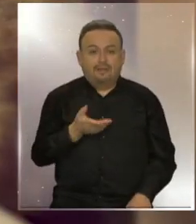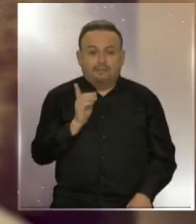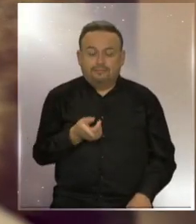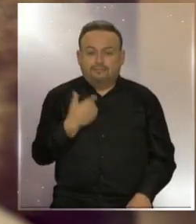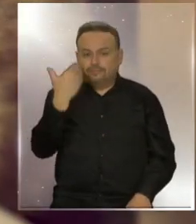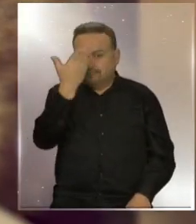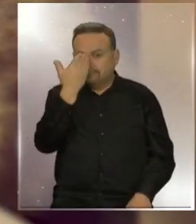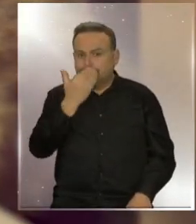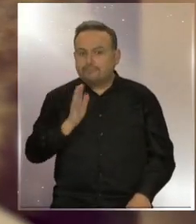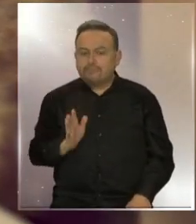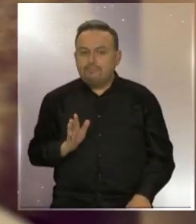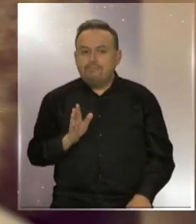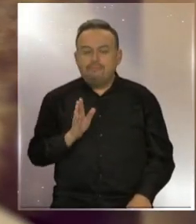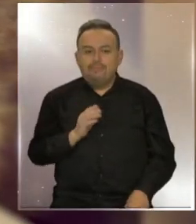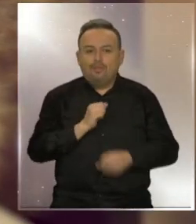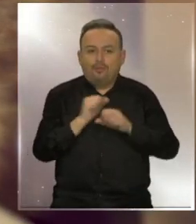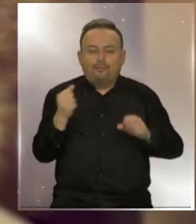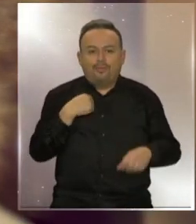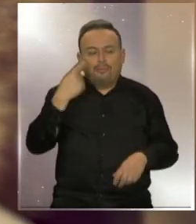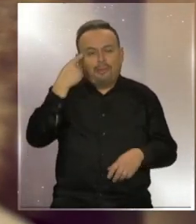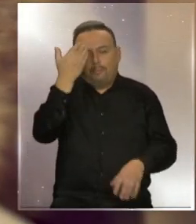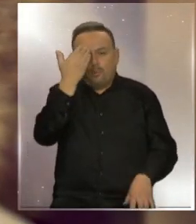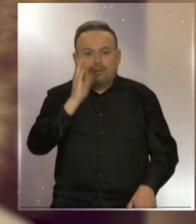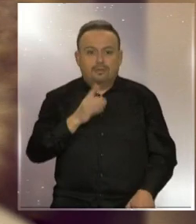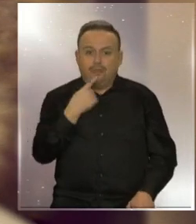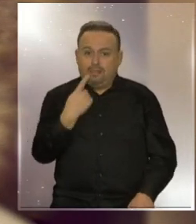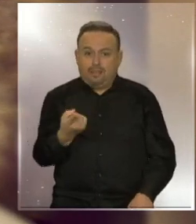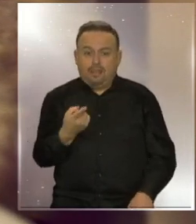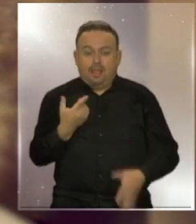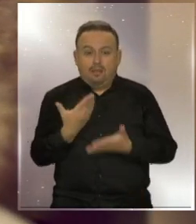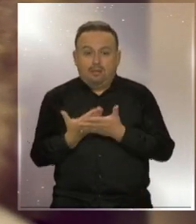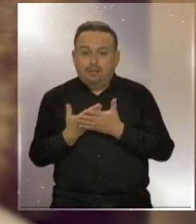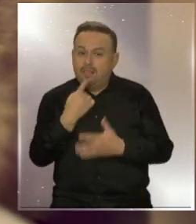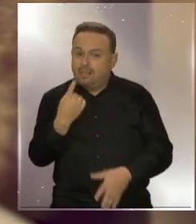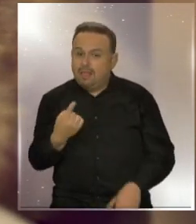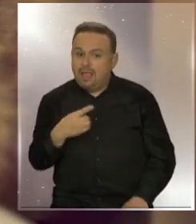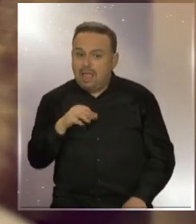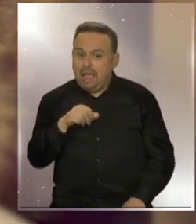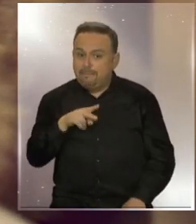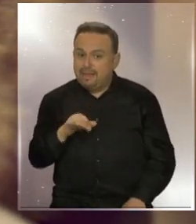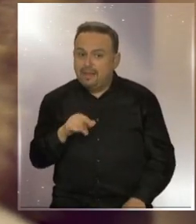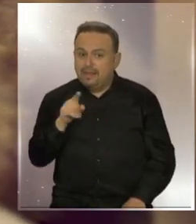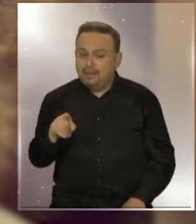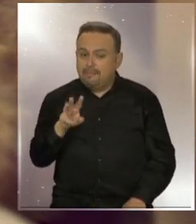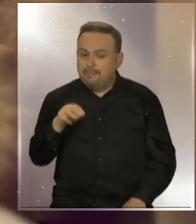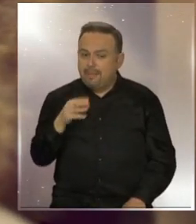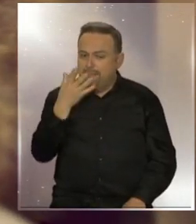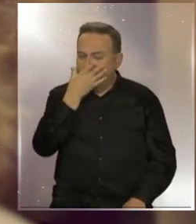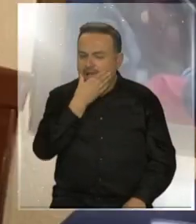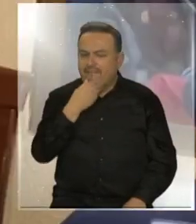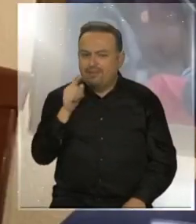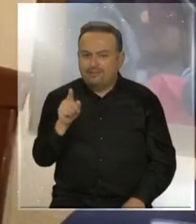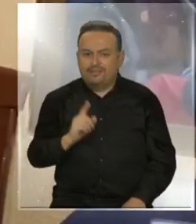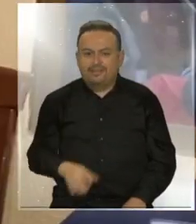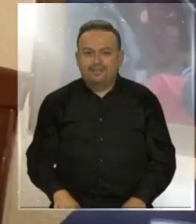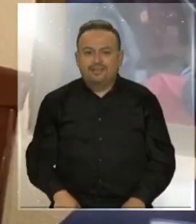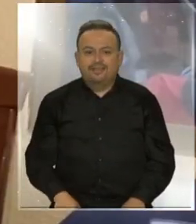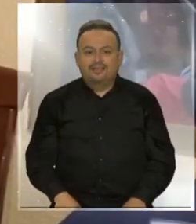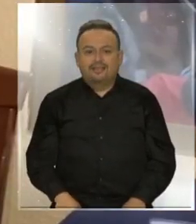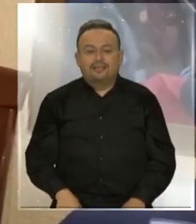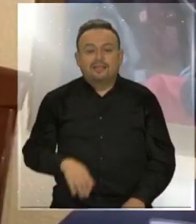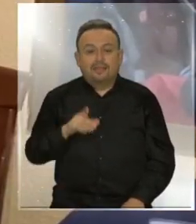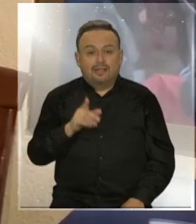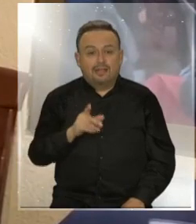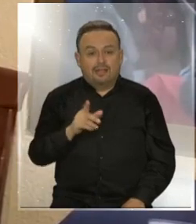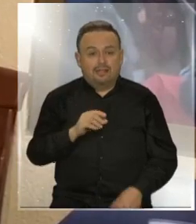cierta preocupación. Eso es inevitable. Es un buen momento para decirle a la media que va a tener una madre maravillosa y que, a